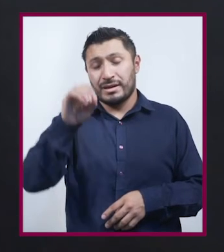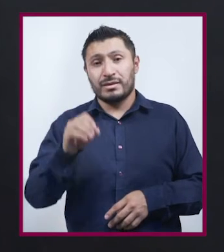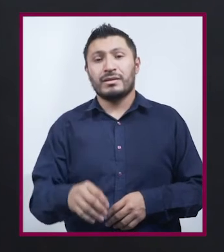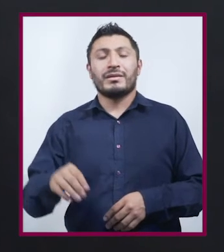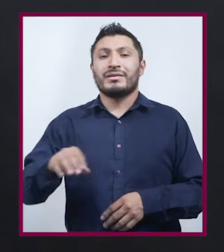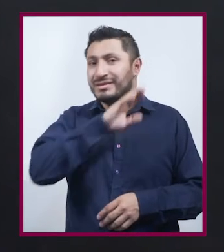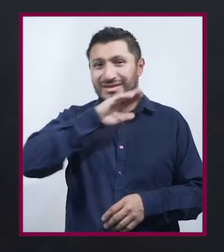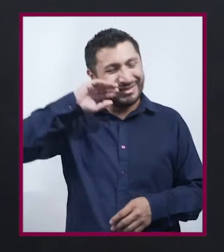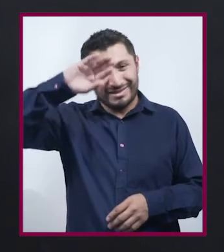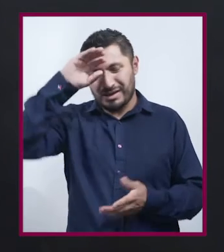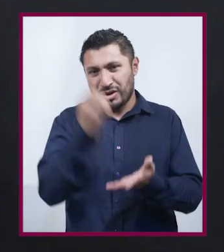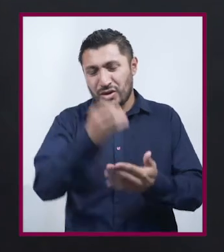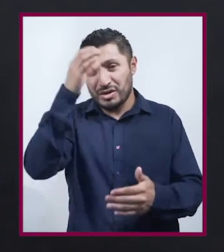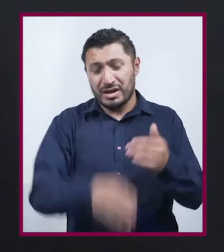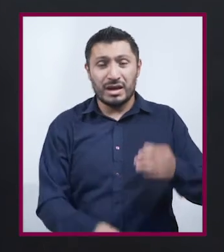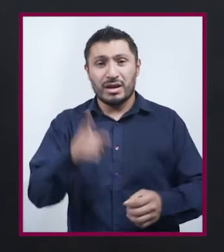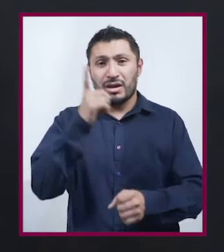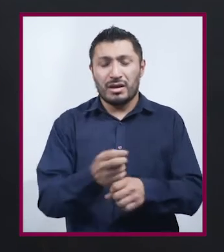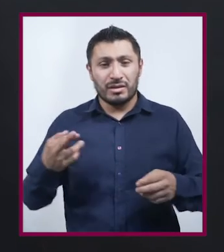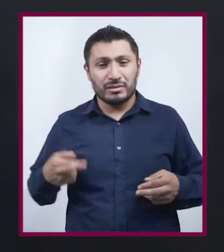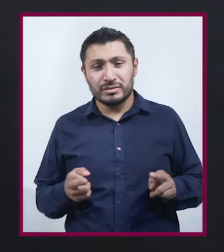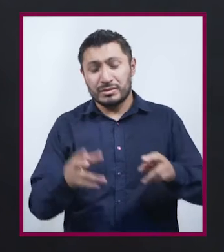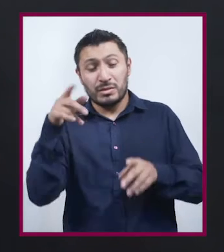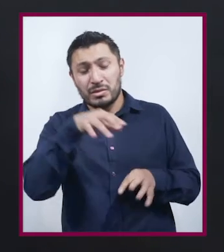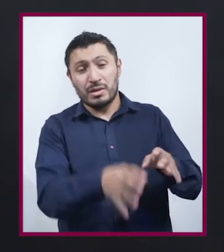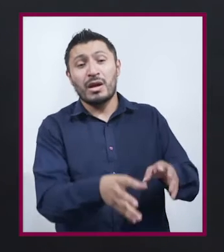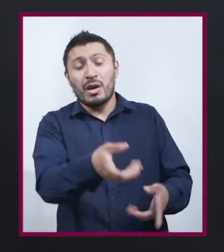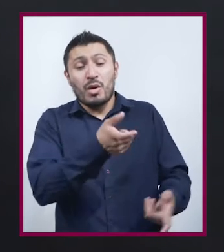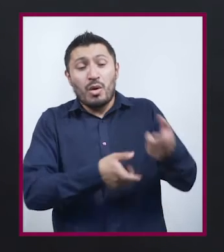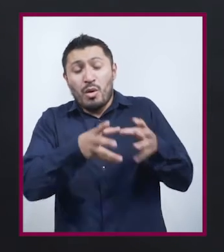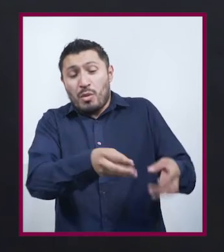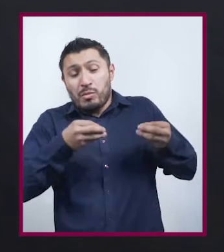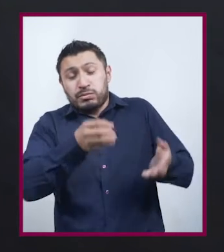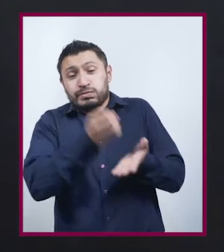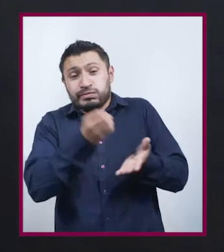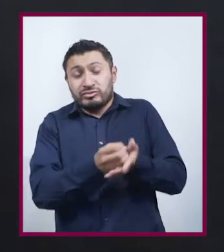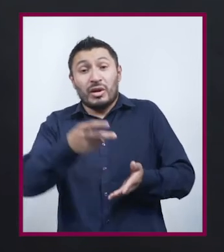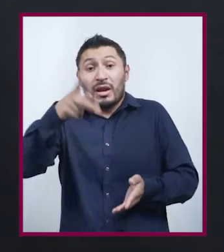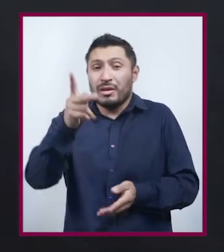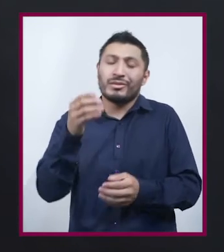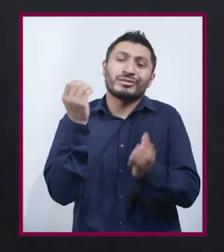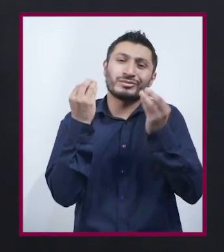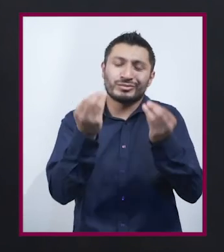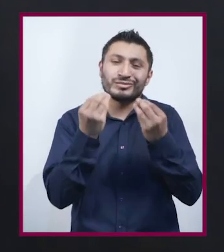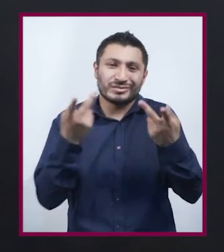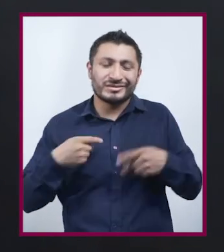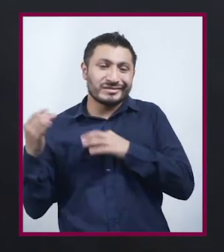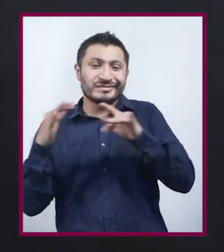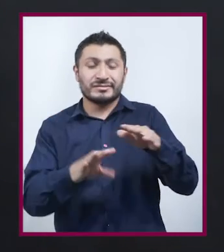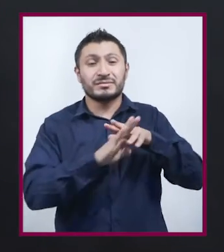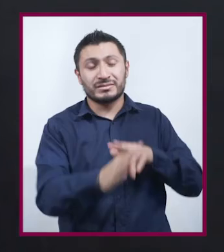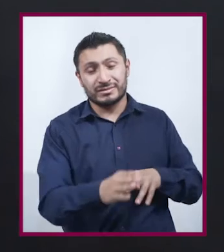del oro terminó. Solo los primeros en llegar a los ríos californianos recogieron grandes cantidades de oro. Pero la mayor parte de los que